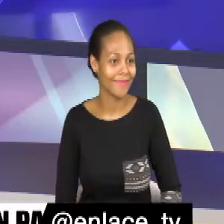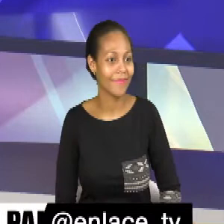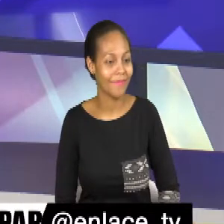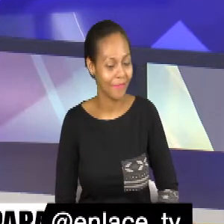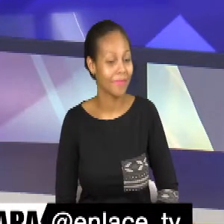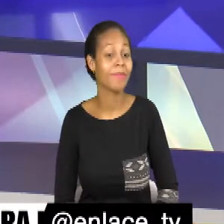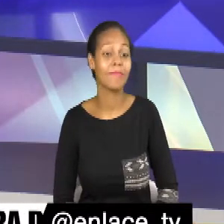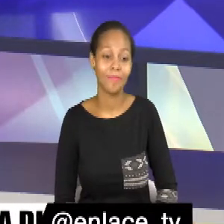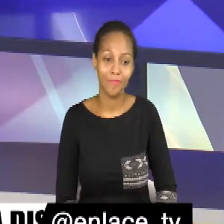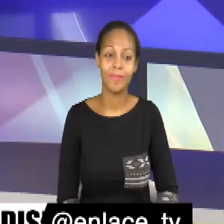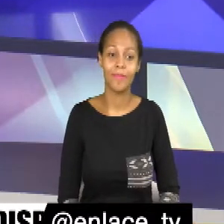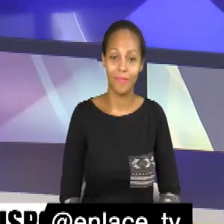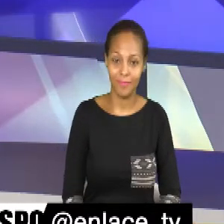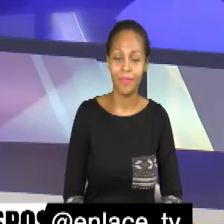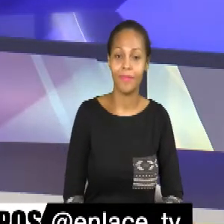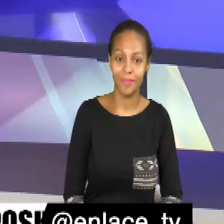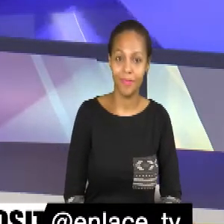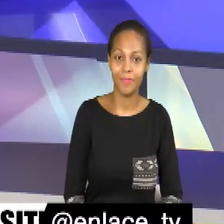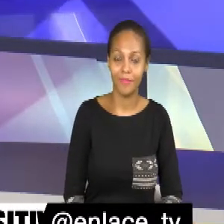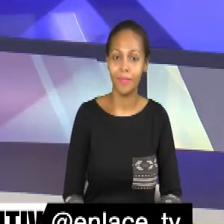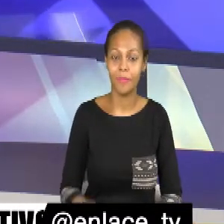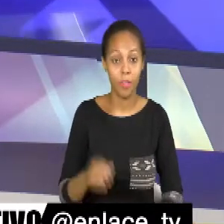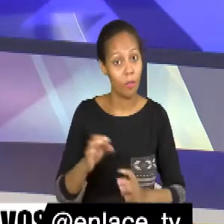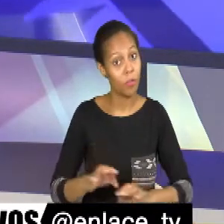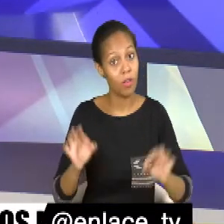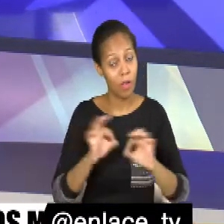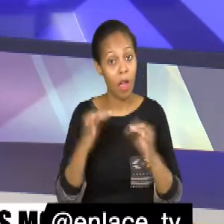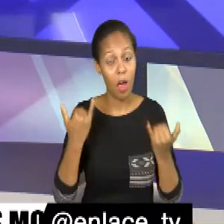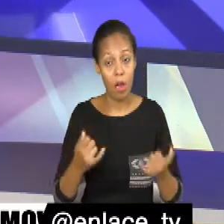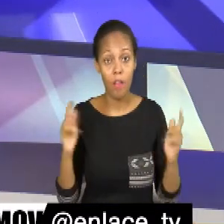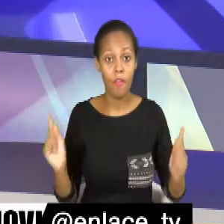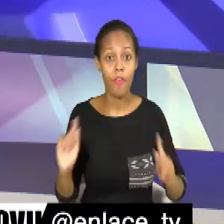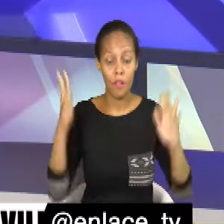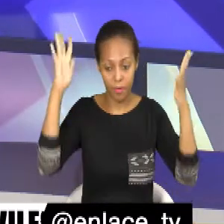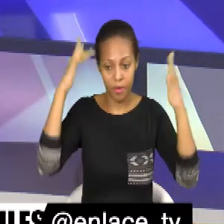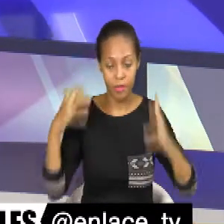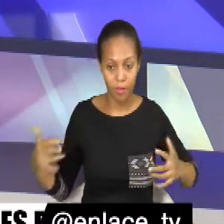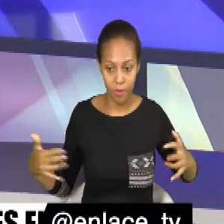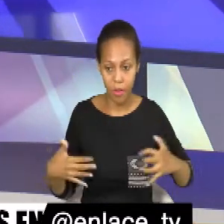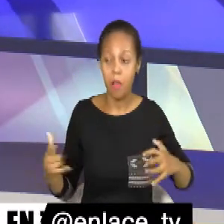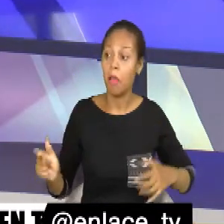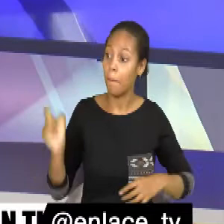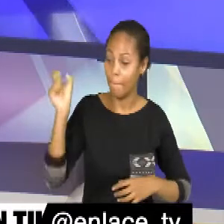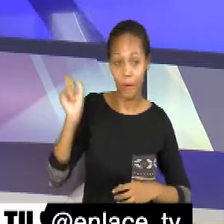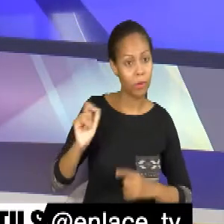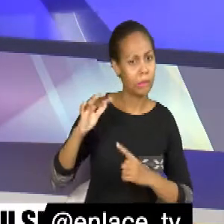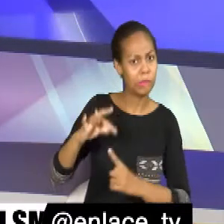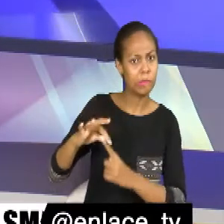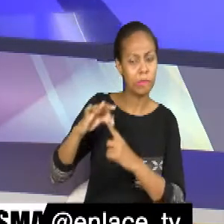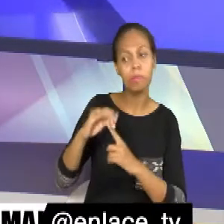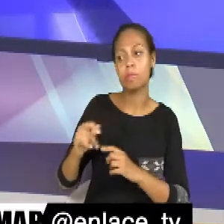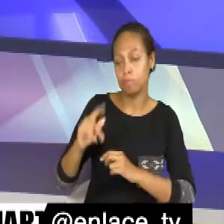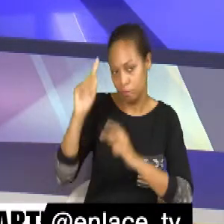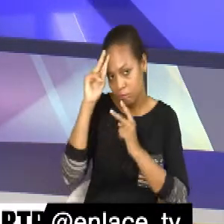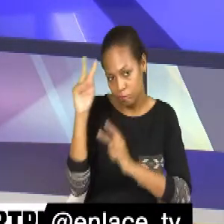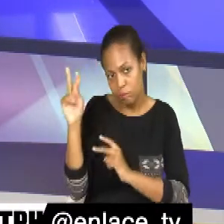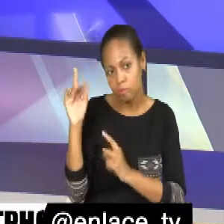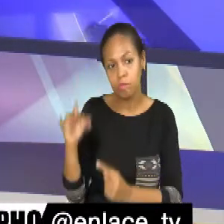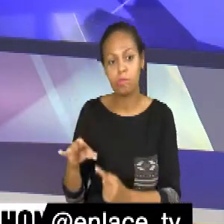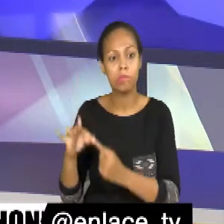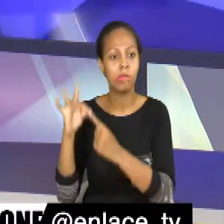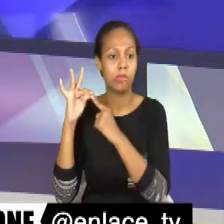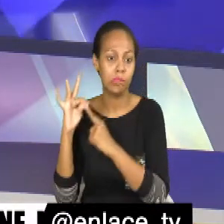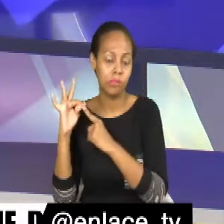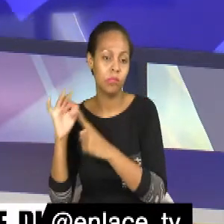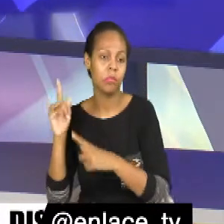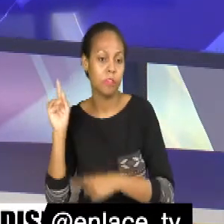Importante que en esta versión del Festival de Acordeones del Río Grande de la Magdalena sea homenajeado este grande Víctor Rey Reyes, como siempre exaltando el talento